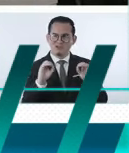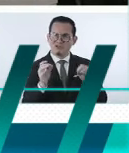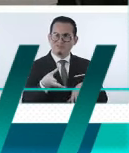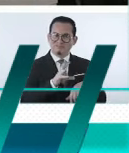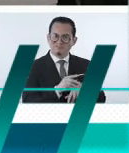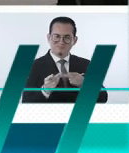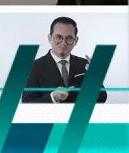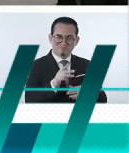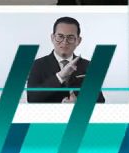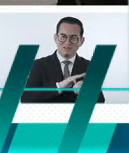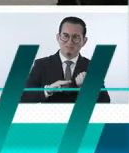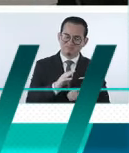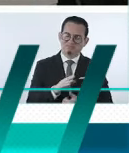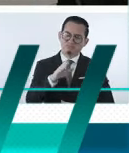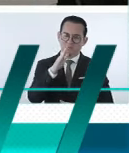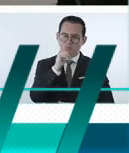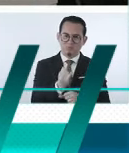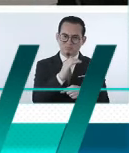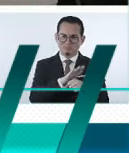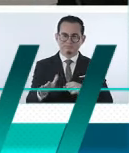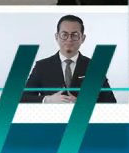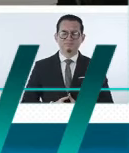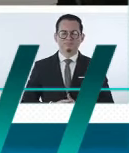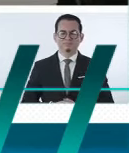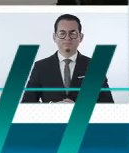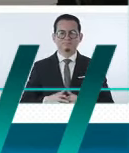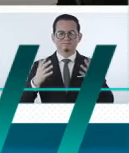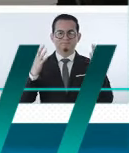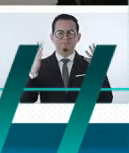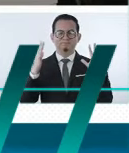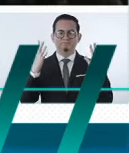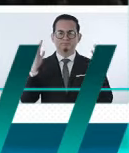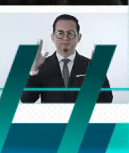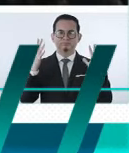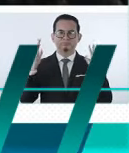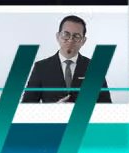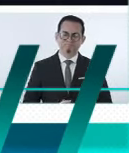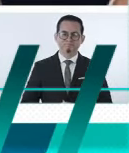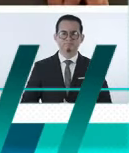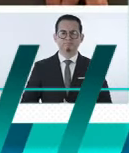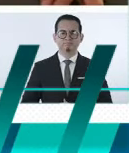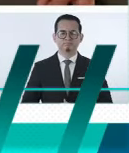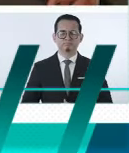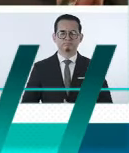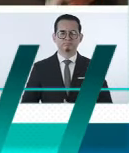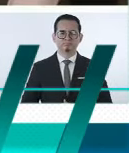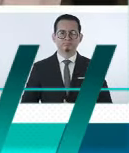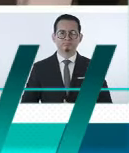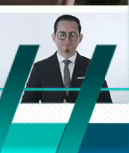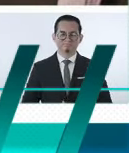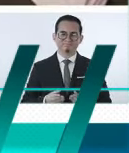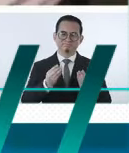Ortega. Desde que ella era gobernadora, ya hablaba de crear este proyecto. No es una idea de